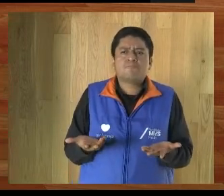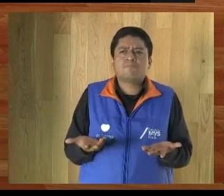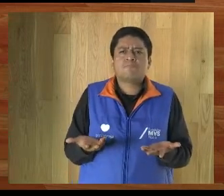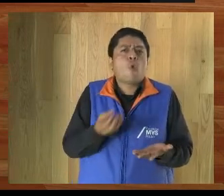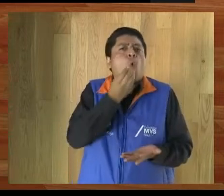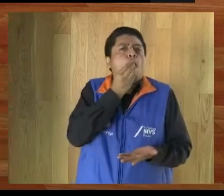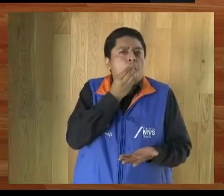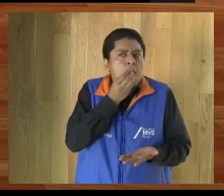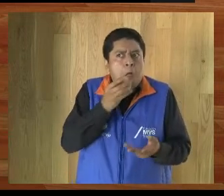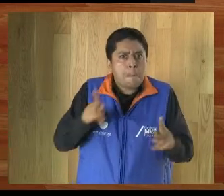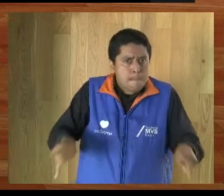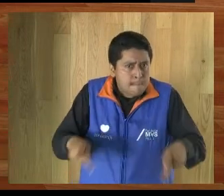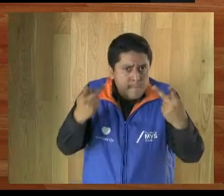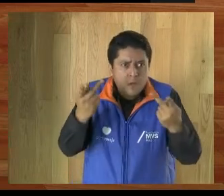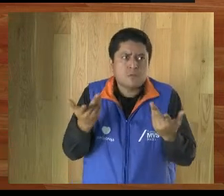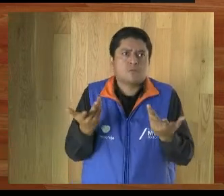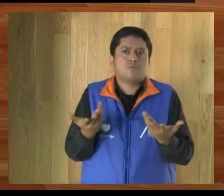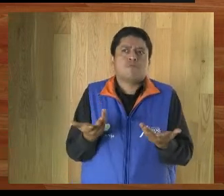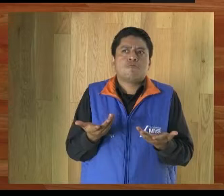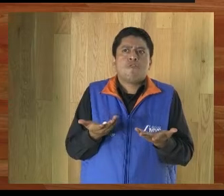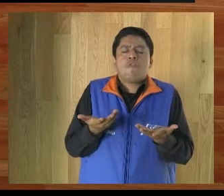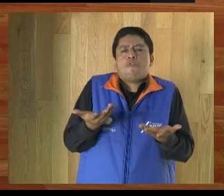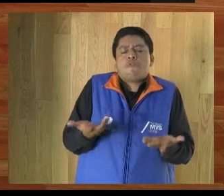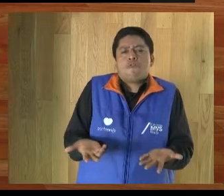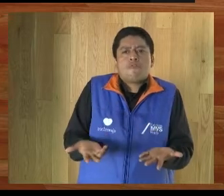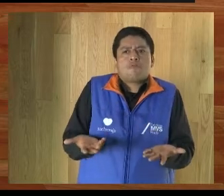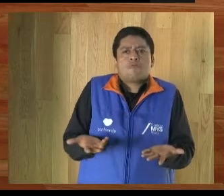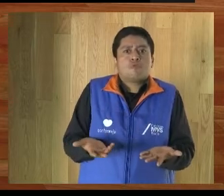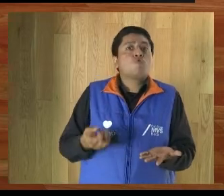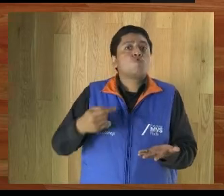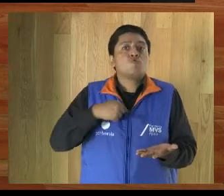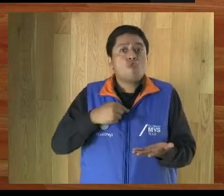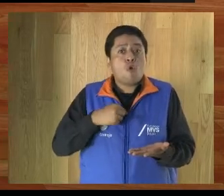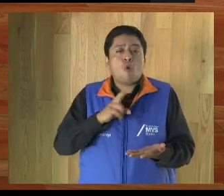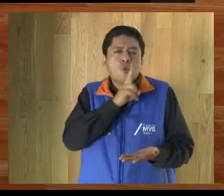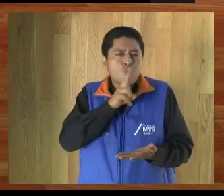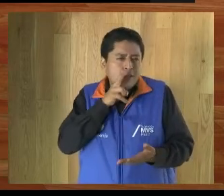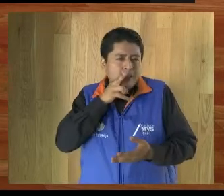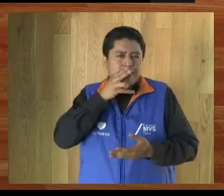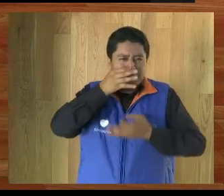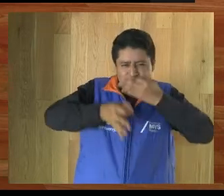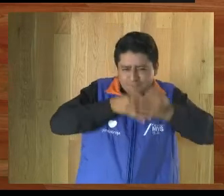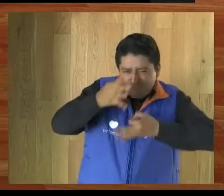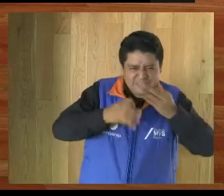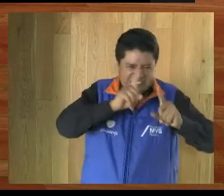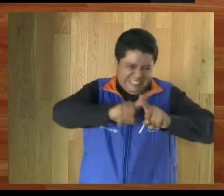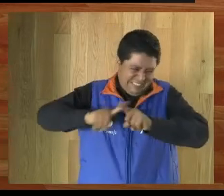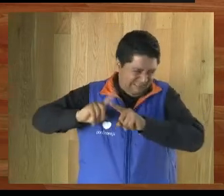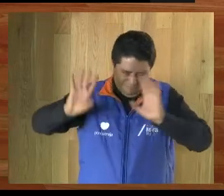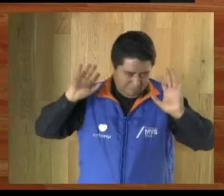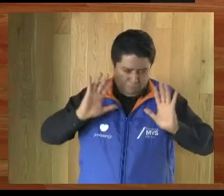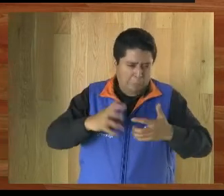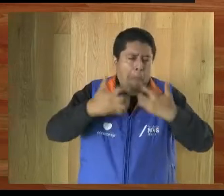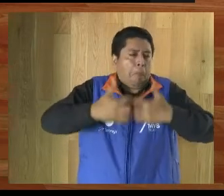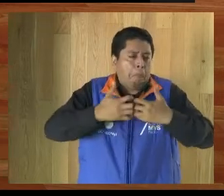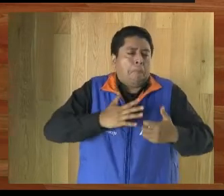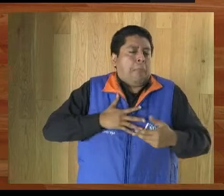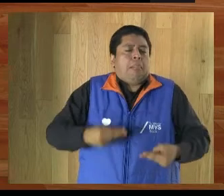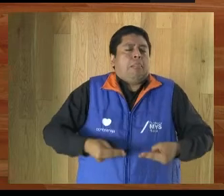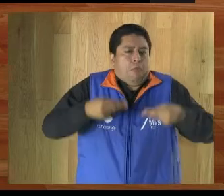pues alimentos, si soy un medio de comunicación, etcétera, ¿no? Vemos, por ejemplo, que dependiendo del sector en el que